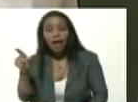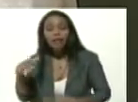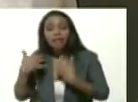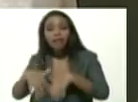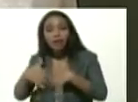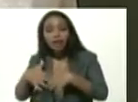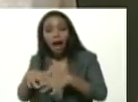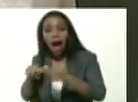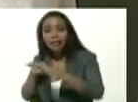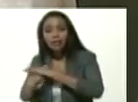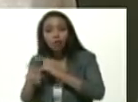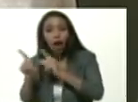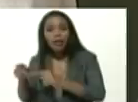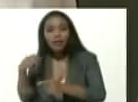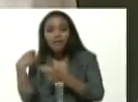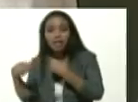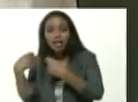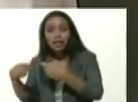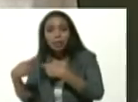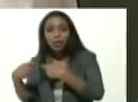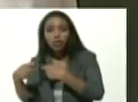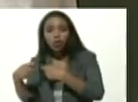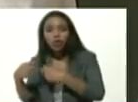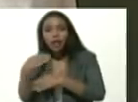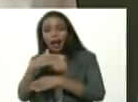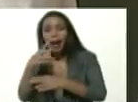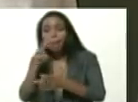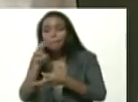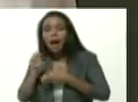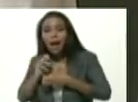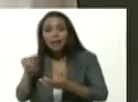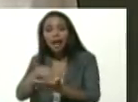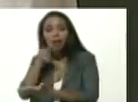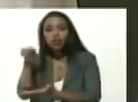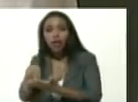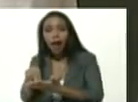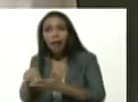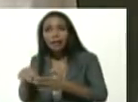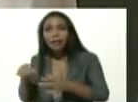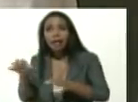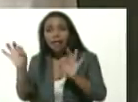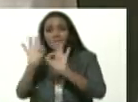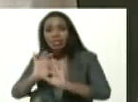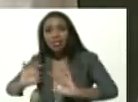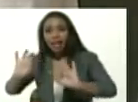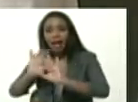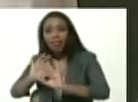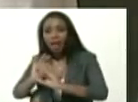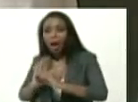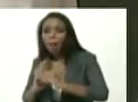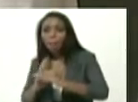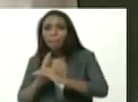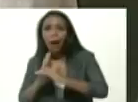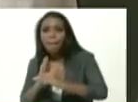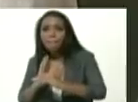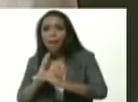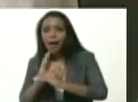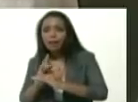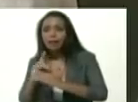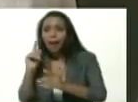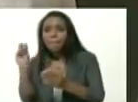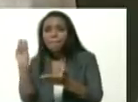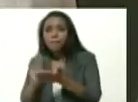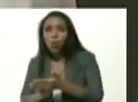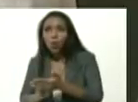acceso al financiamiento de la banca nacional sin menoscabo, sin más términos que